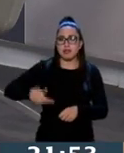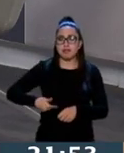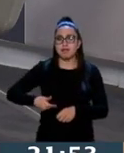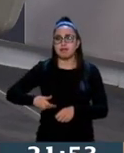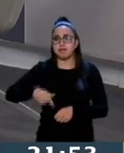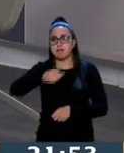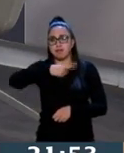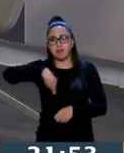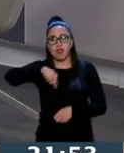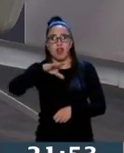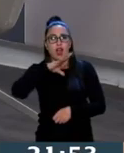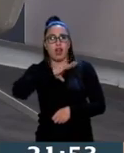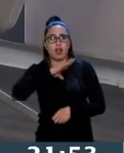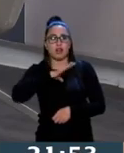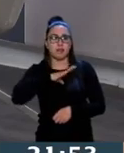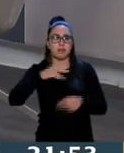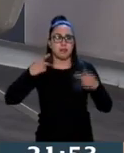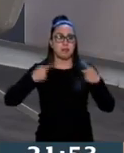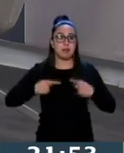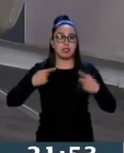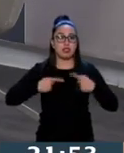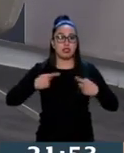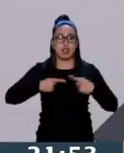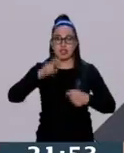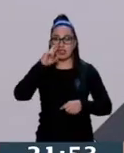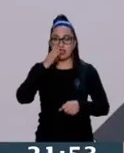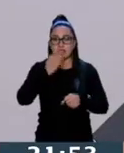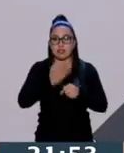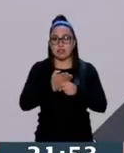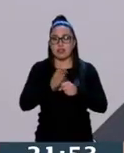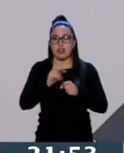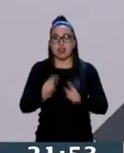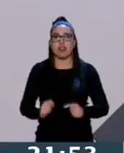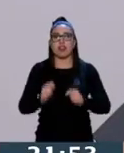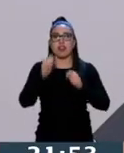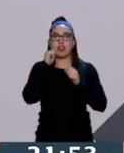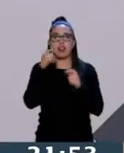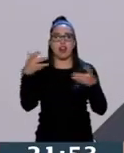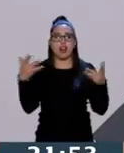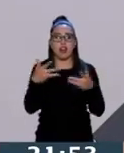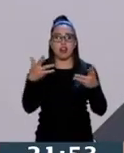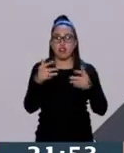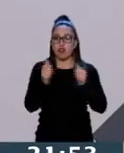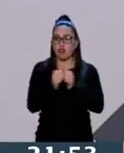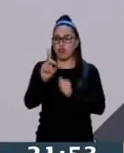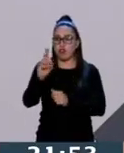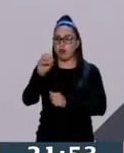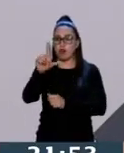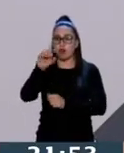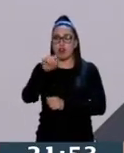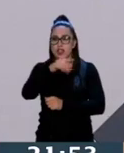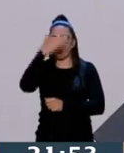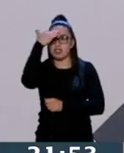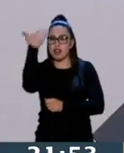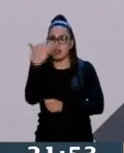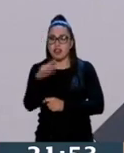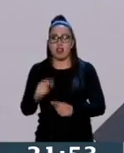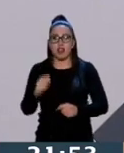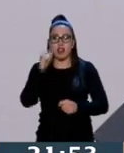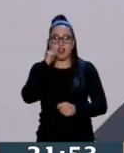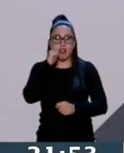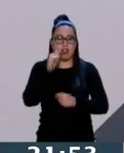que hay, digamos, una... Dolo, por lo menos. Dolo, claro, una participación intencional en